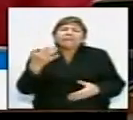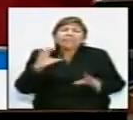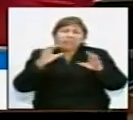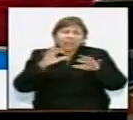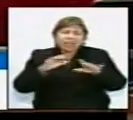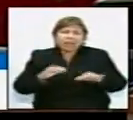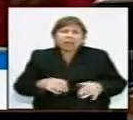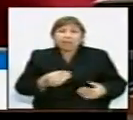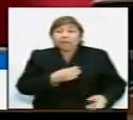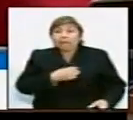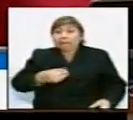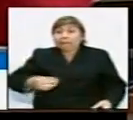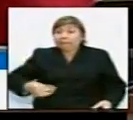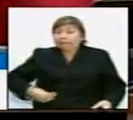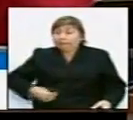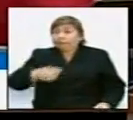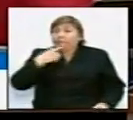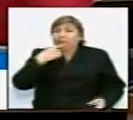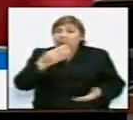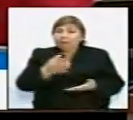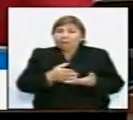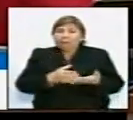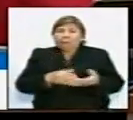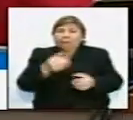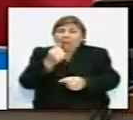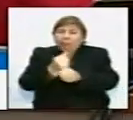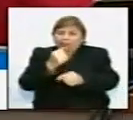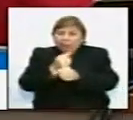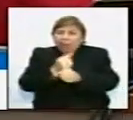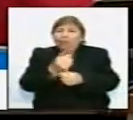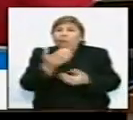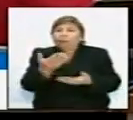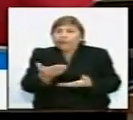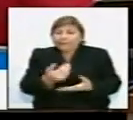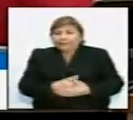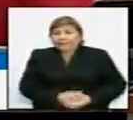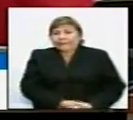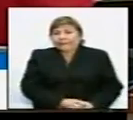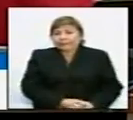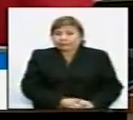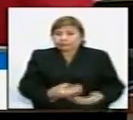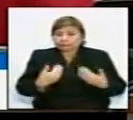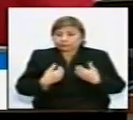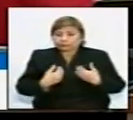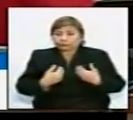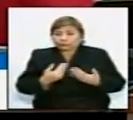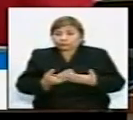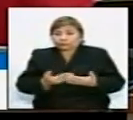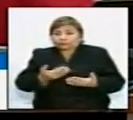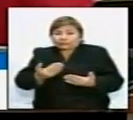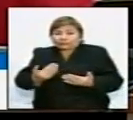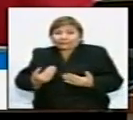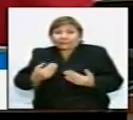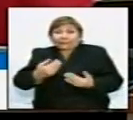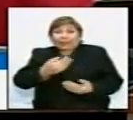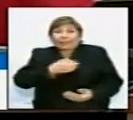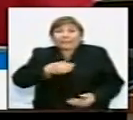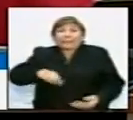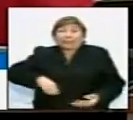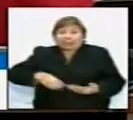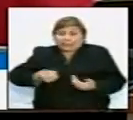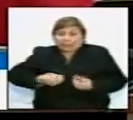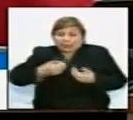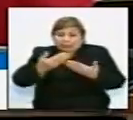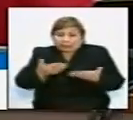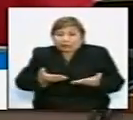El Ministerio es parte del grupo de trabajo que se tiene. El Premier le ha dado mucha